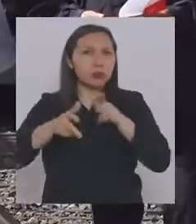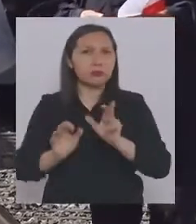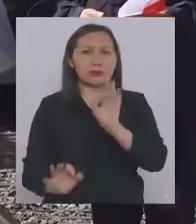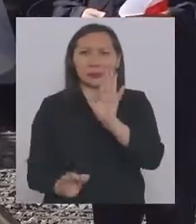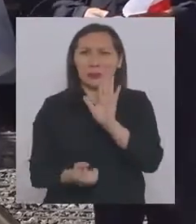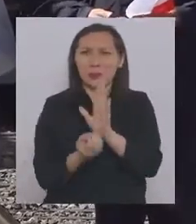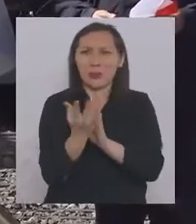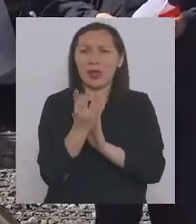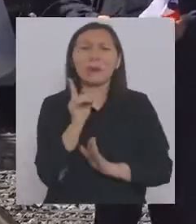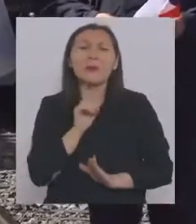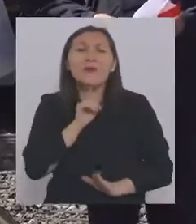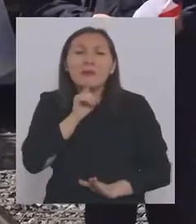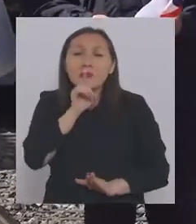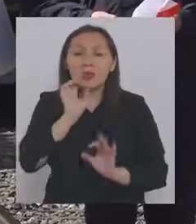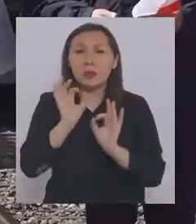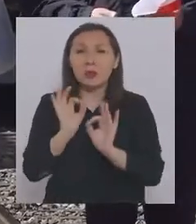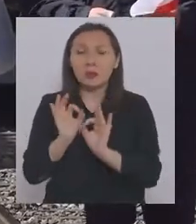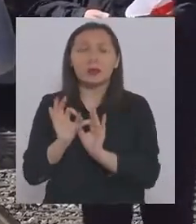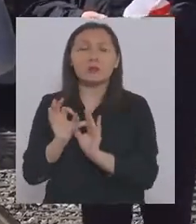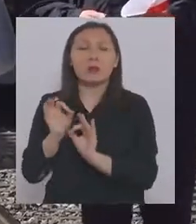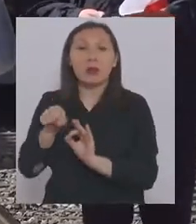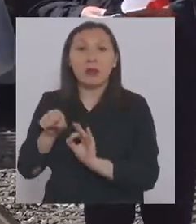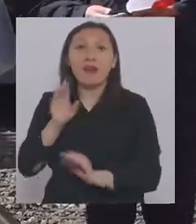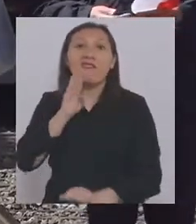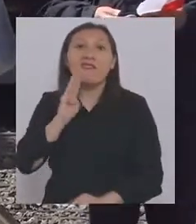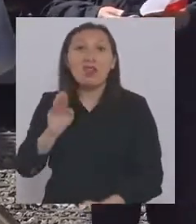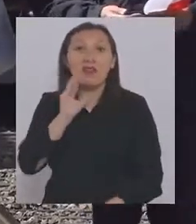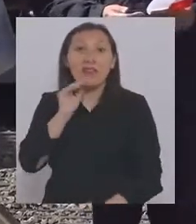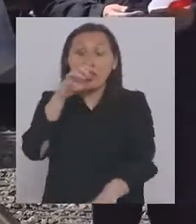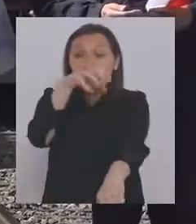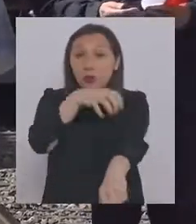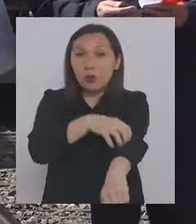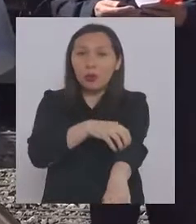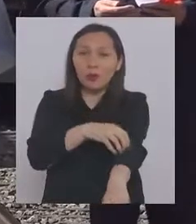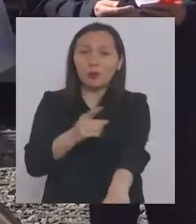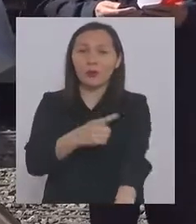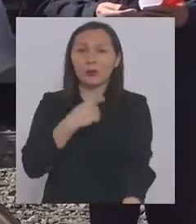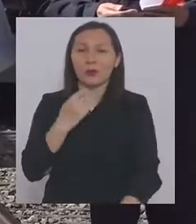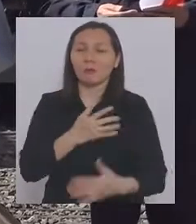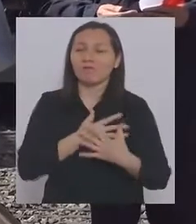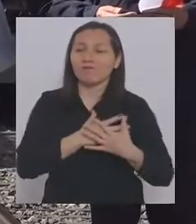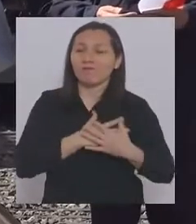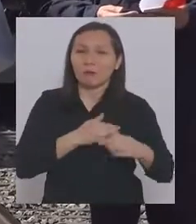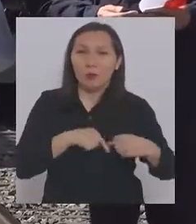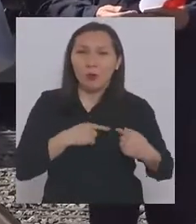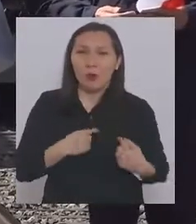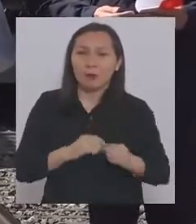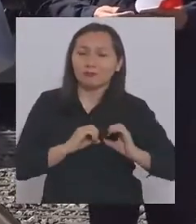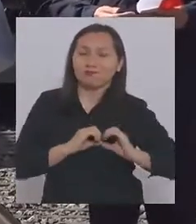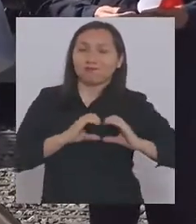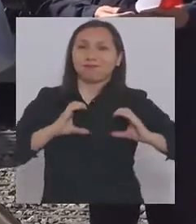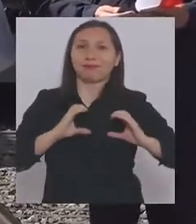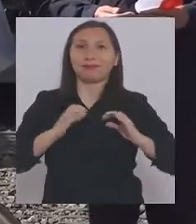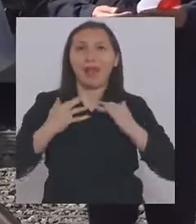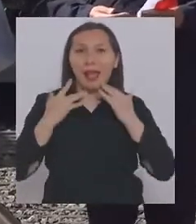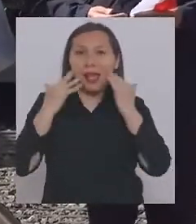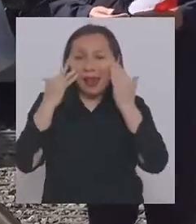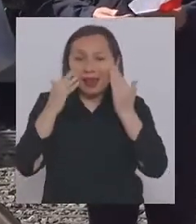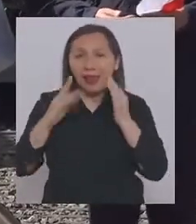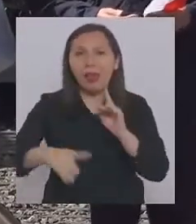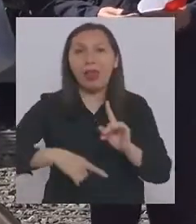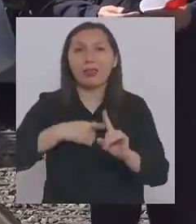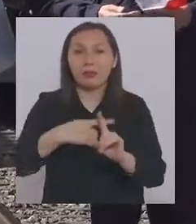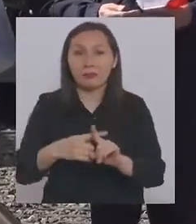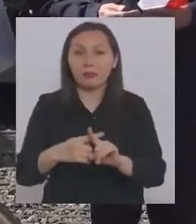nueva, de última generación, en la región del Biobío es algo que nos llena el corazón de alegría. Además,